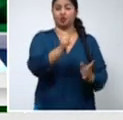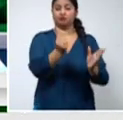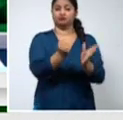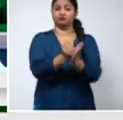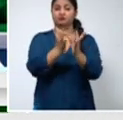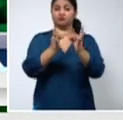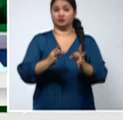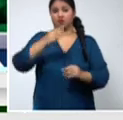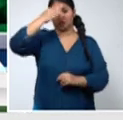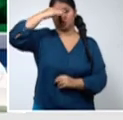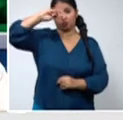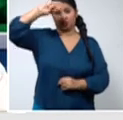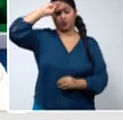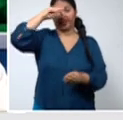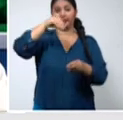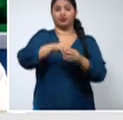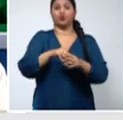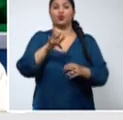46,1%